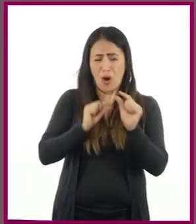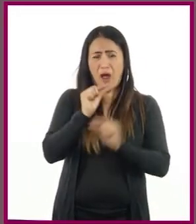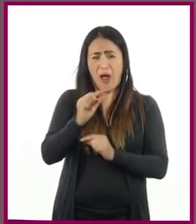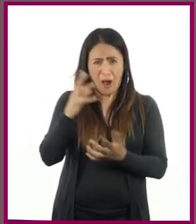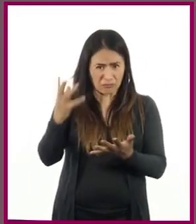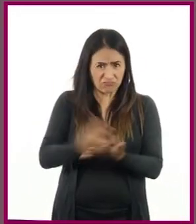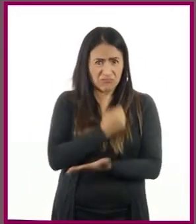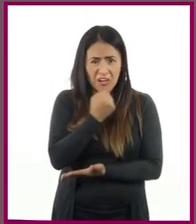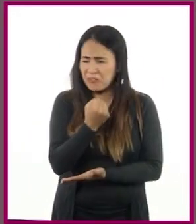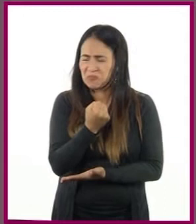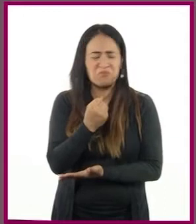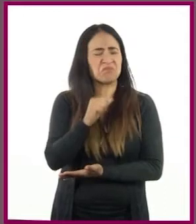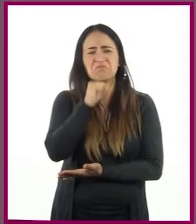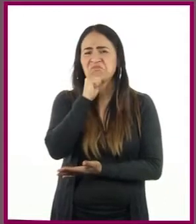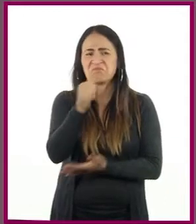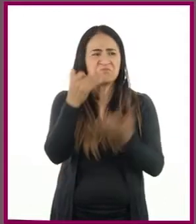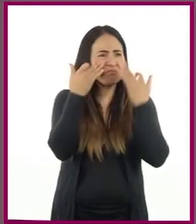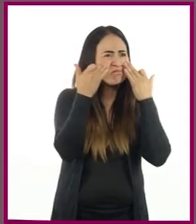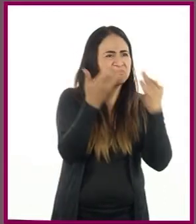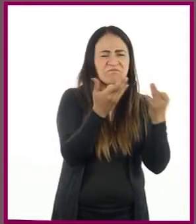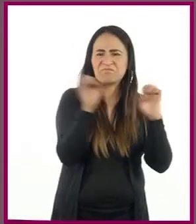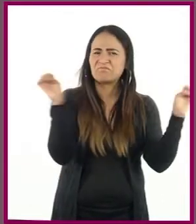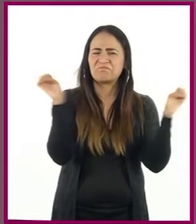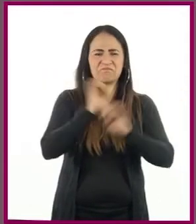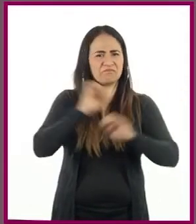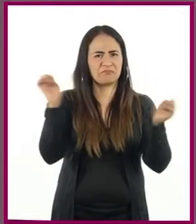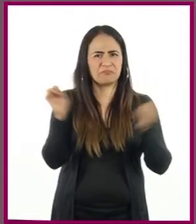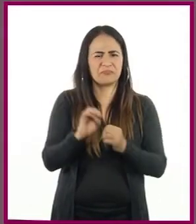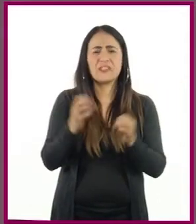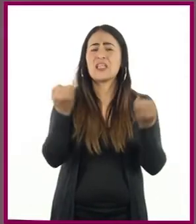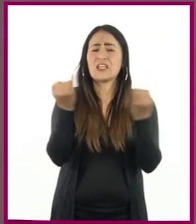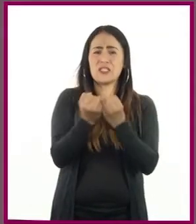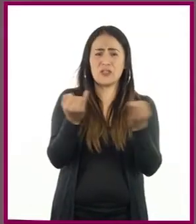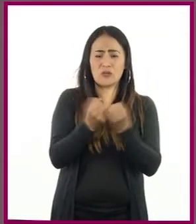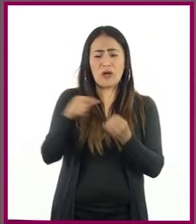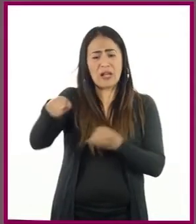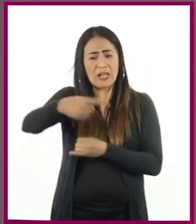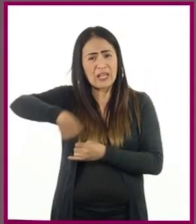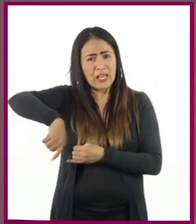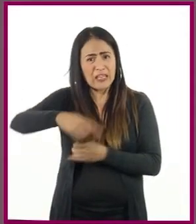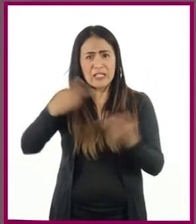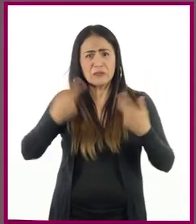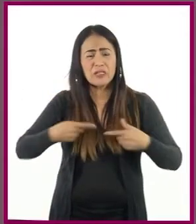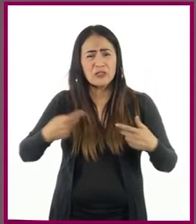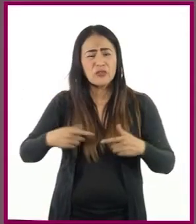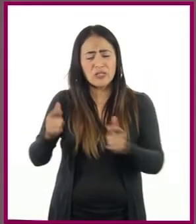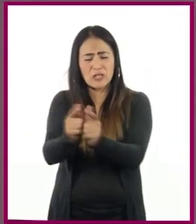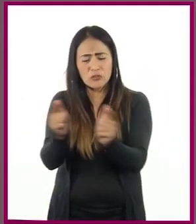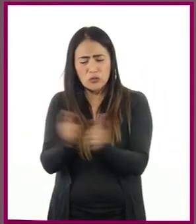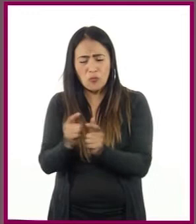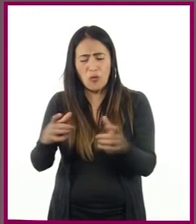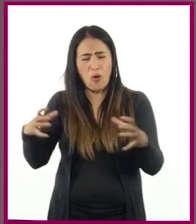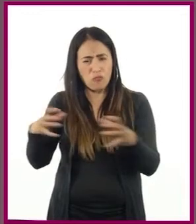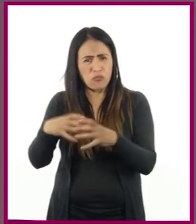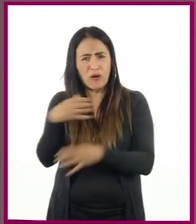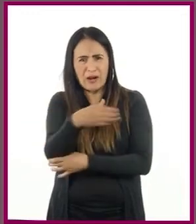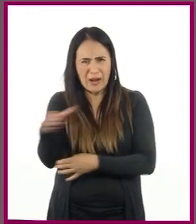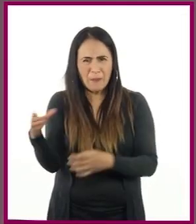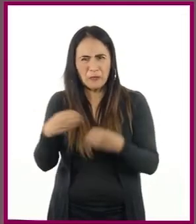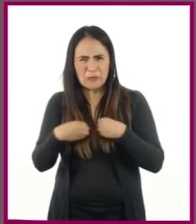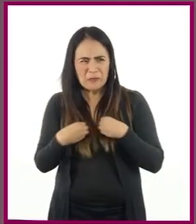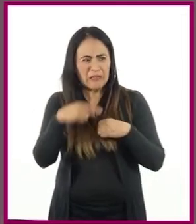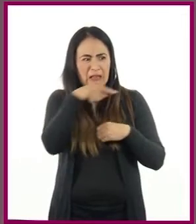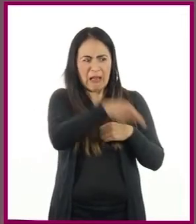éxito? Además, ¿cómo era posible que un ejército de campesinos se opusiera a uno de los ejércitos